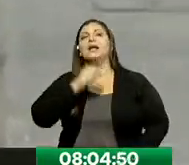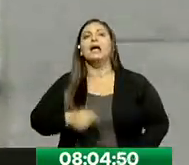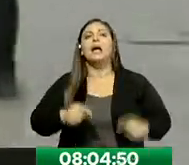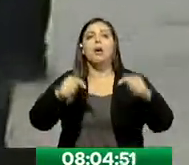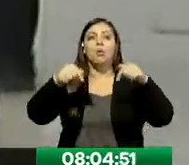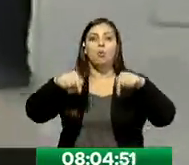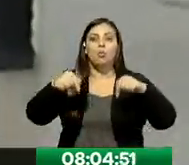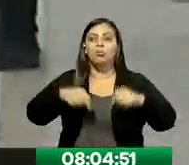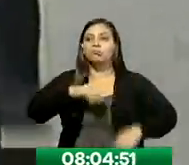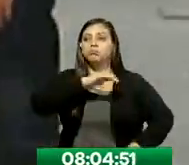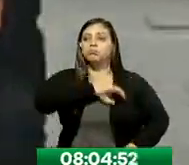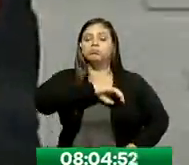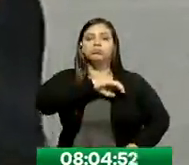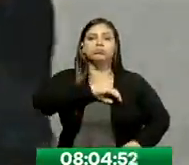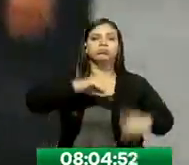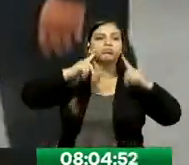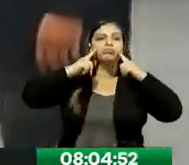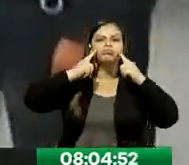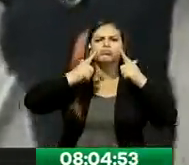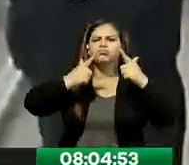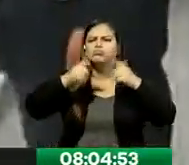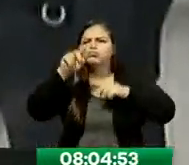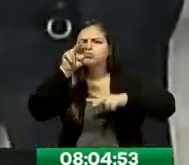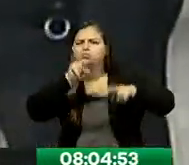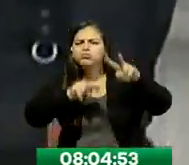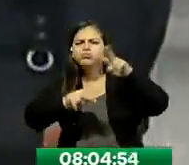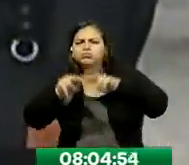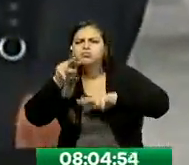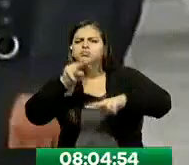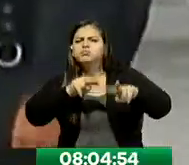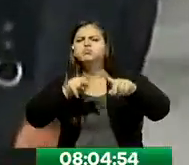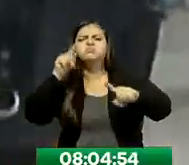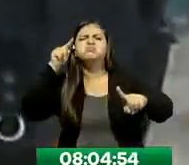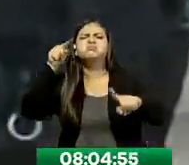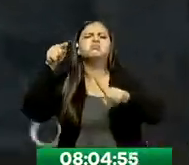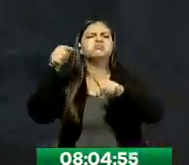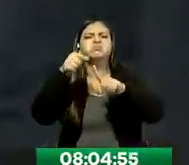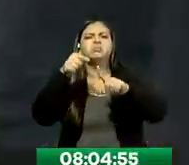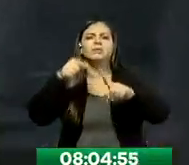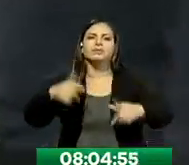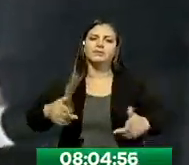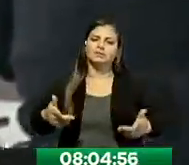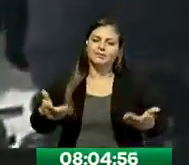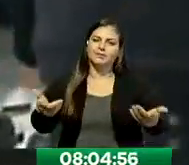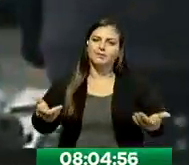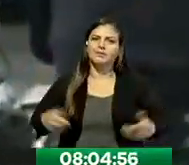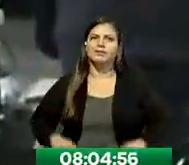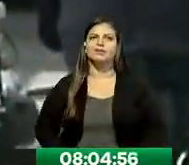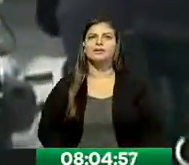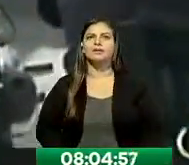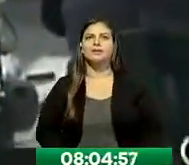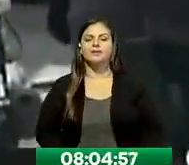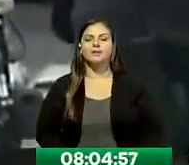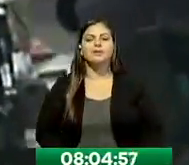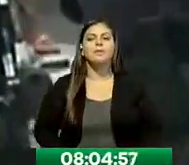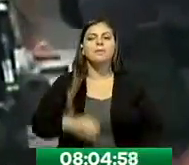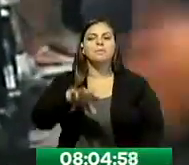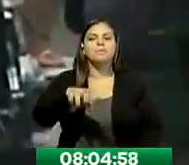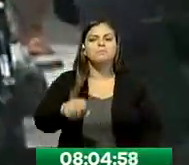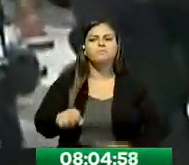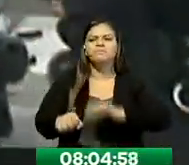llevando a cabo con la finalidad de controlar, de cuidar que no se estén cometiendo actos